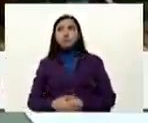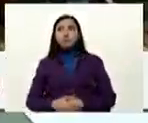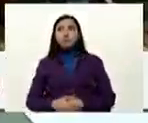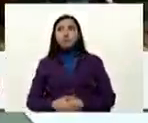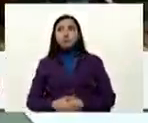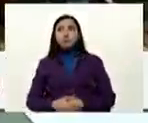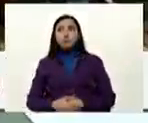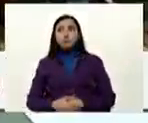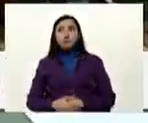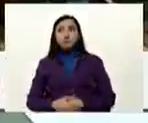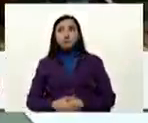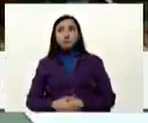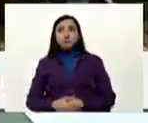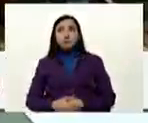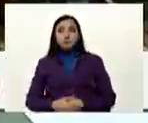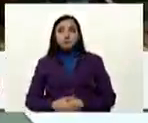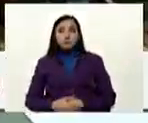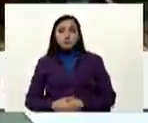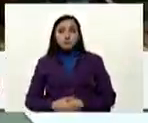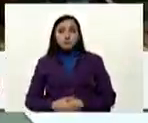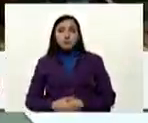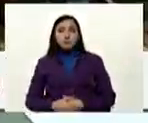La Fuerza Armada Nacional Bolivariana,